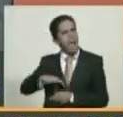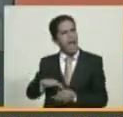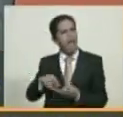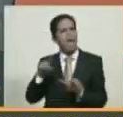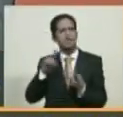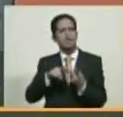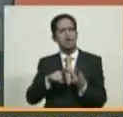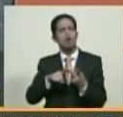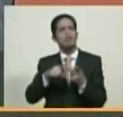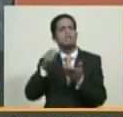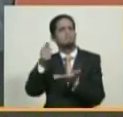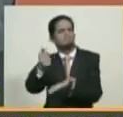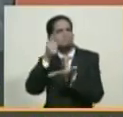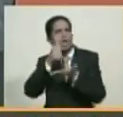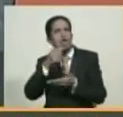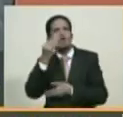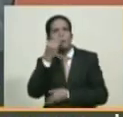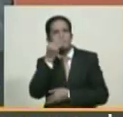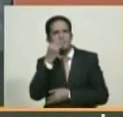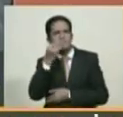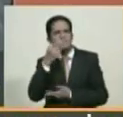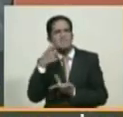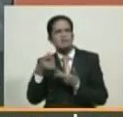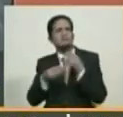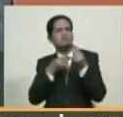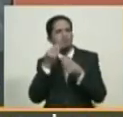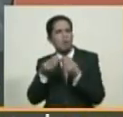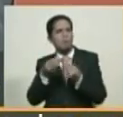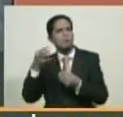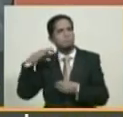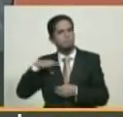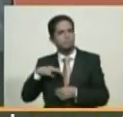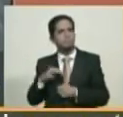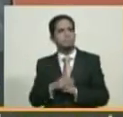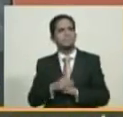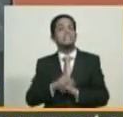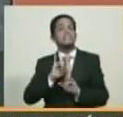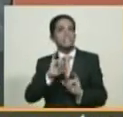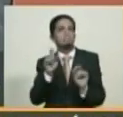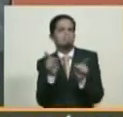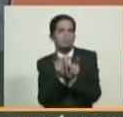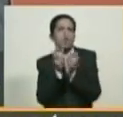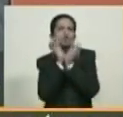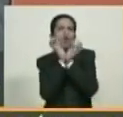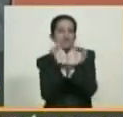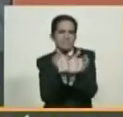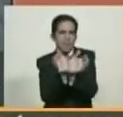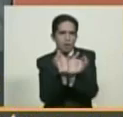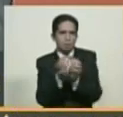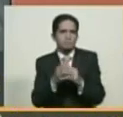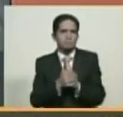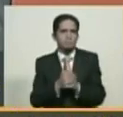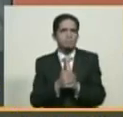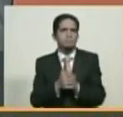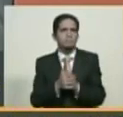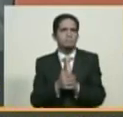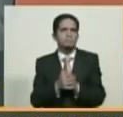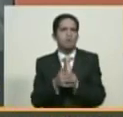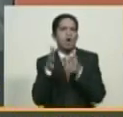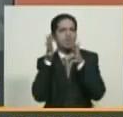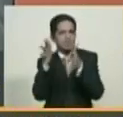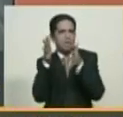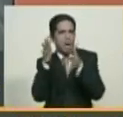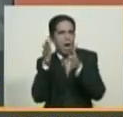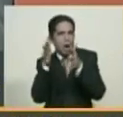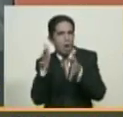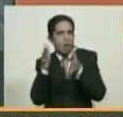ticket que corresponde al 10% de un salario mínimo. Y me voy a permitir darle un consejo que usted no me está pidiendo. Mi maestro de psiquiatría decía